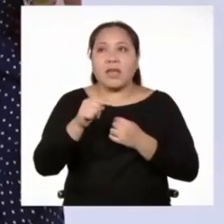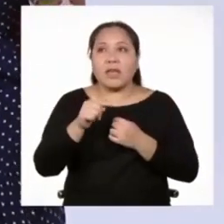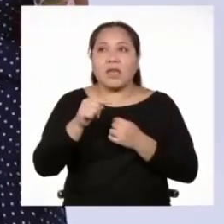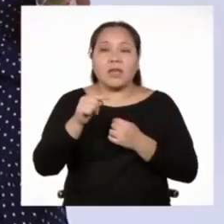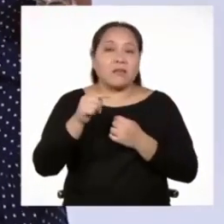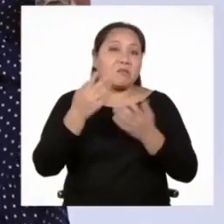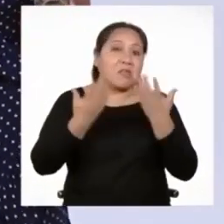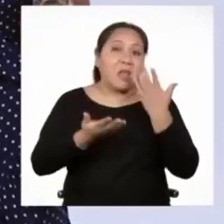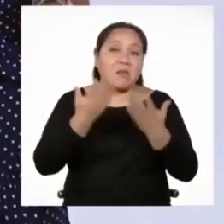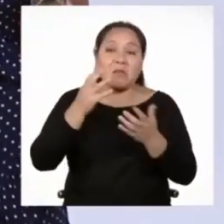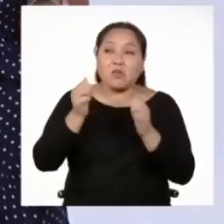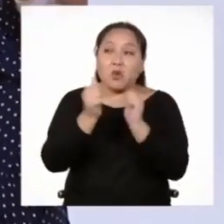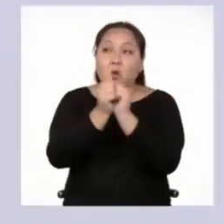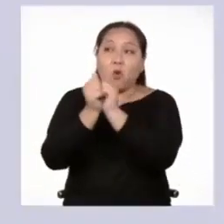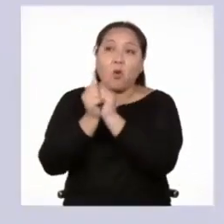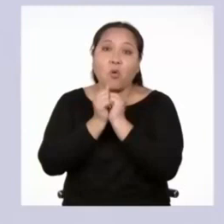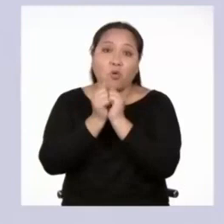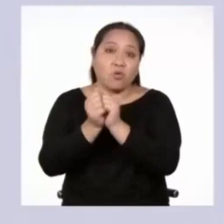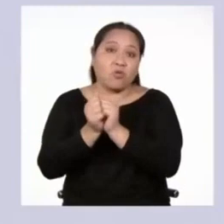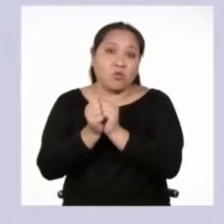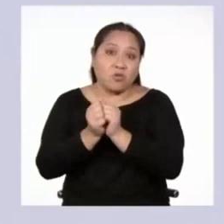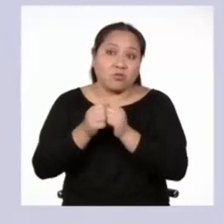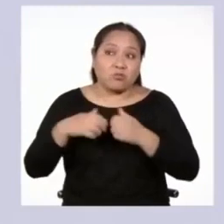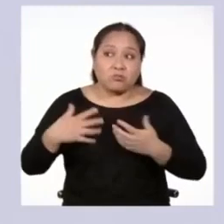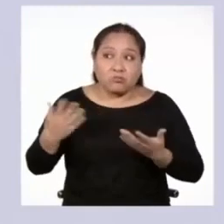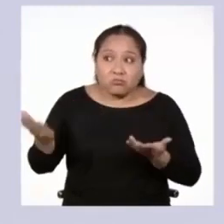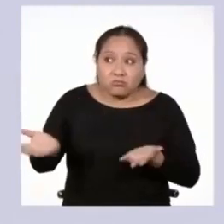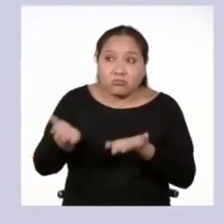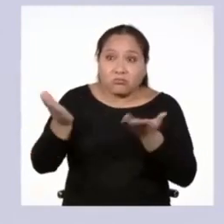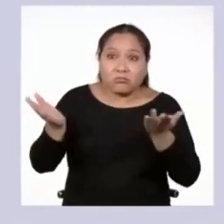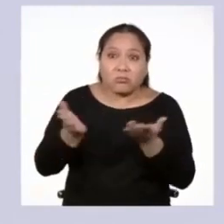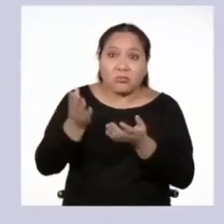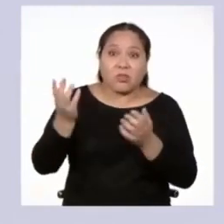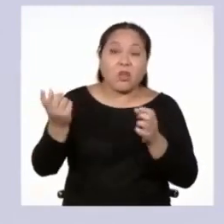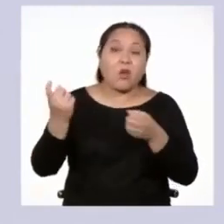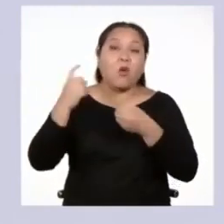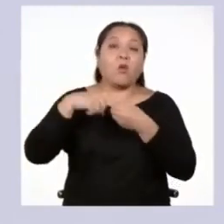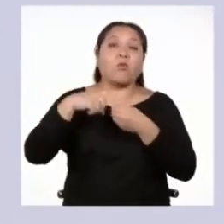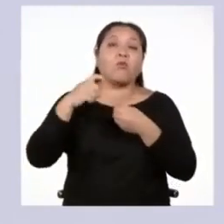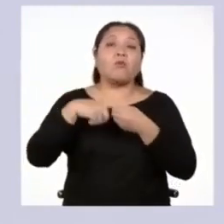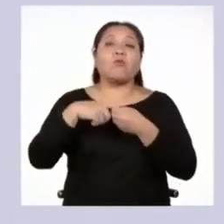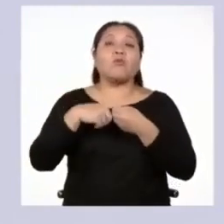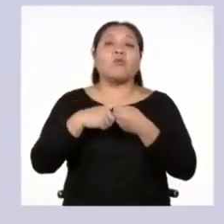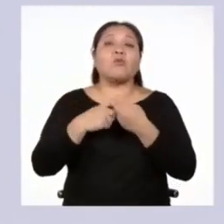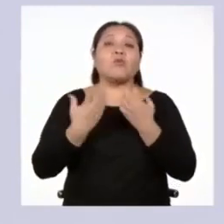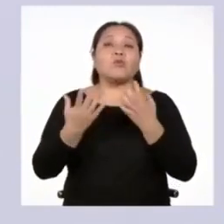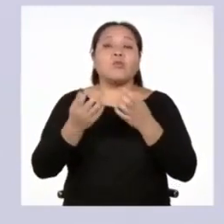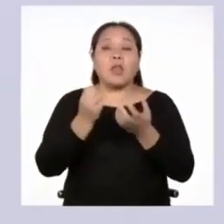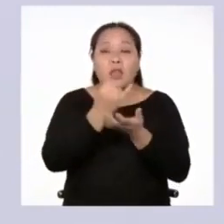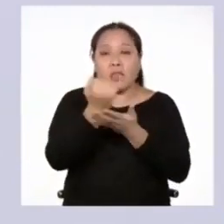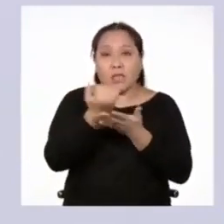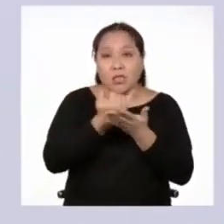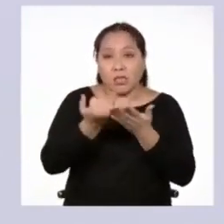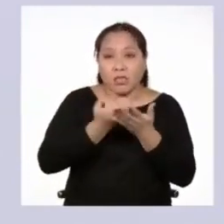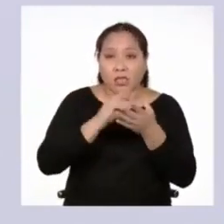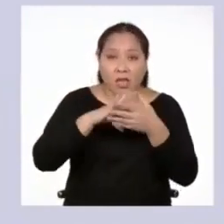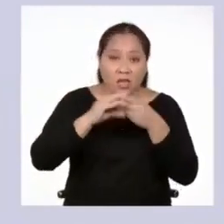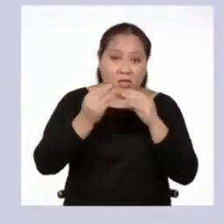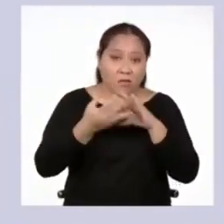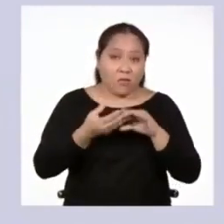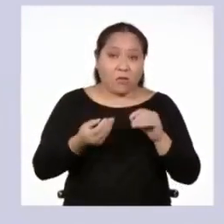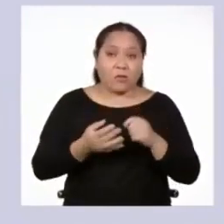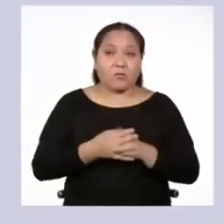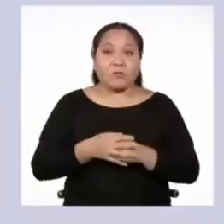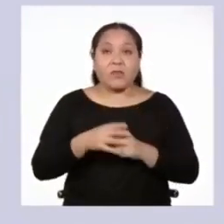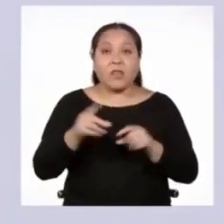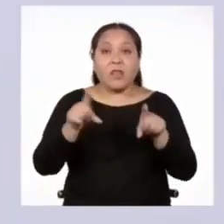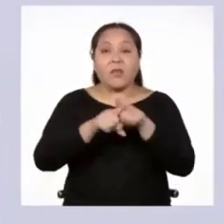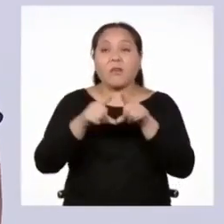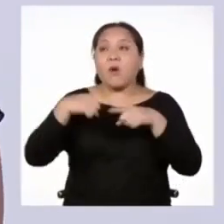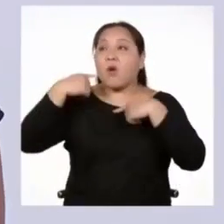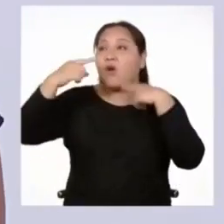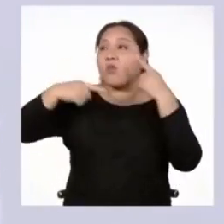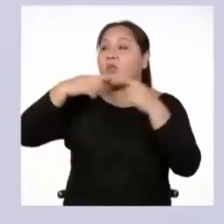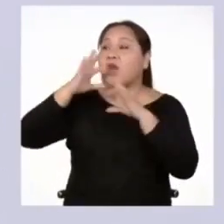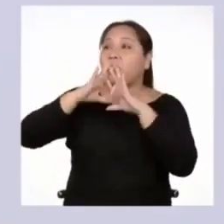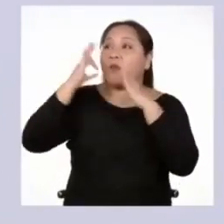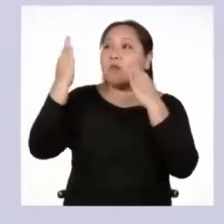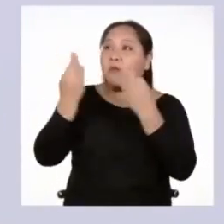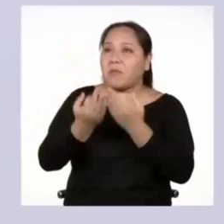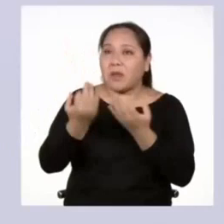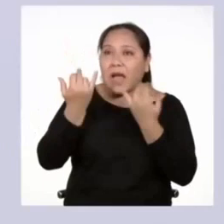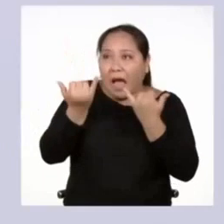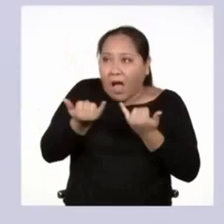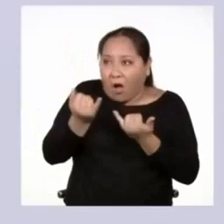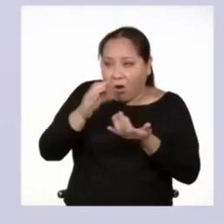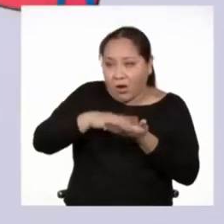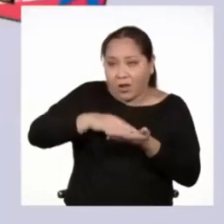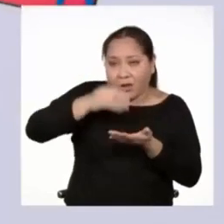animen a construir historietas contigo. Es un muy buen motivo para reforzar tus técnicas de dibujo. También puedes contarle a algún miembro de tu familia lo que acabas de